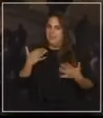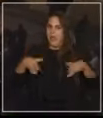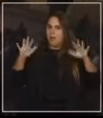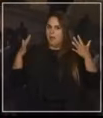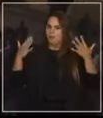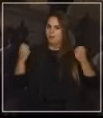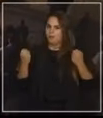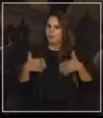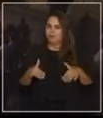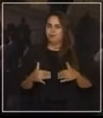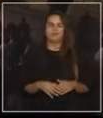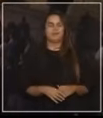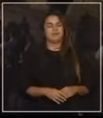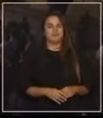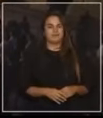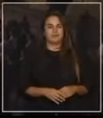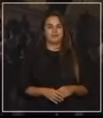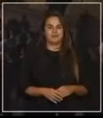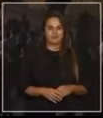¿eh?